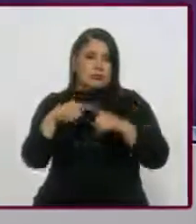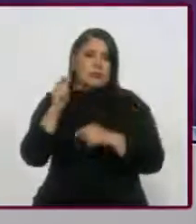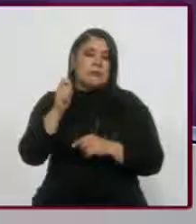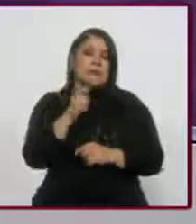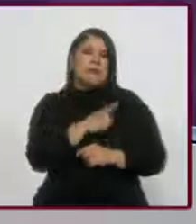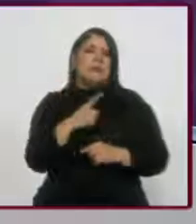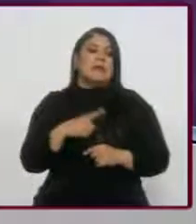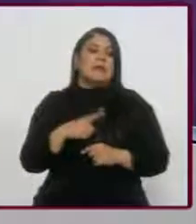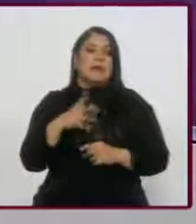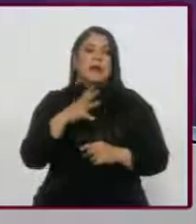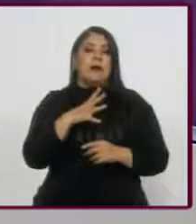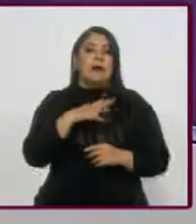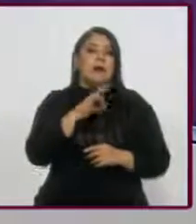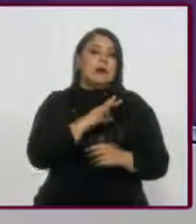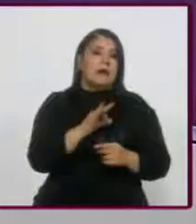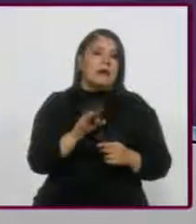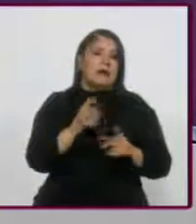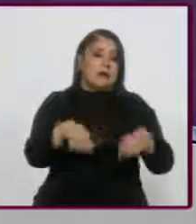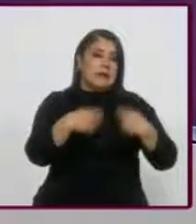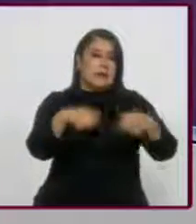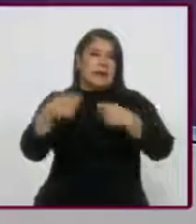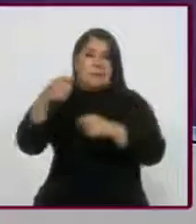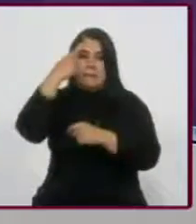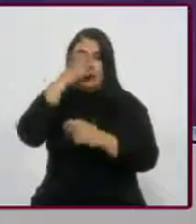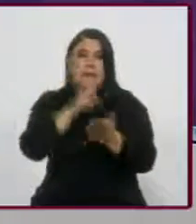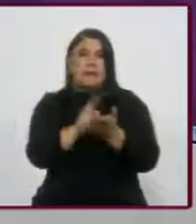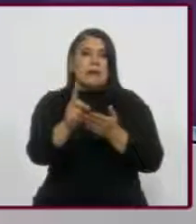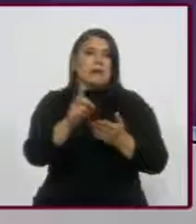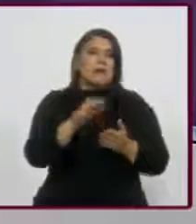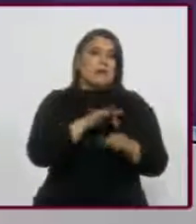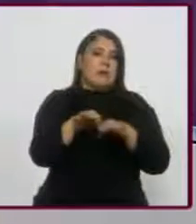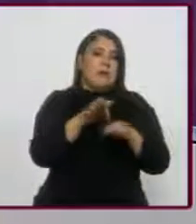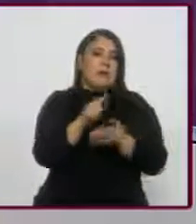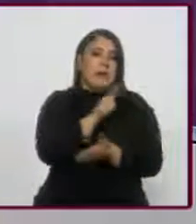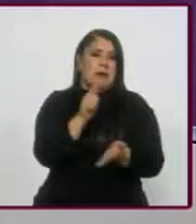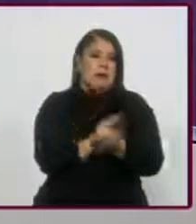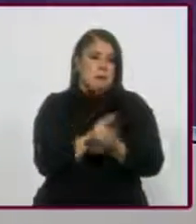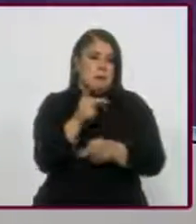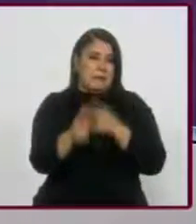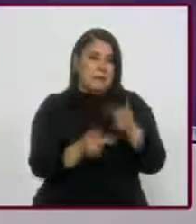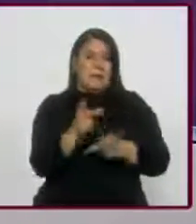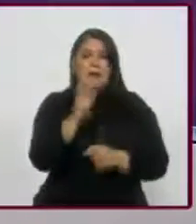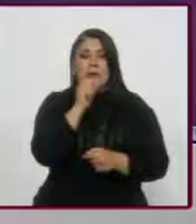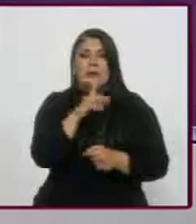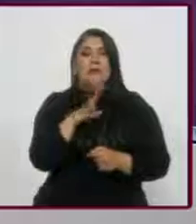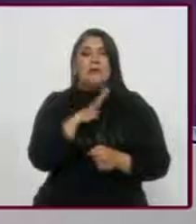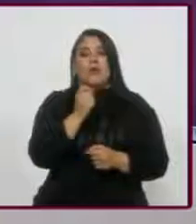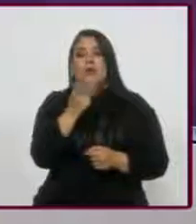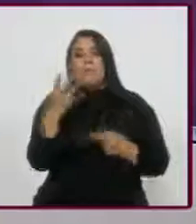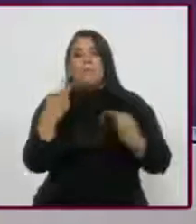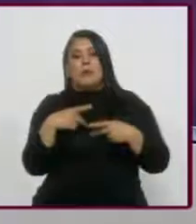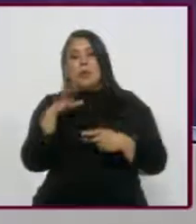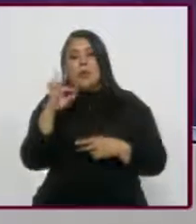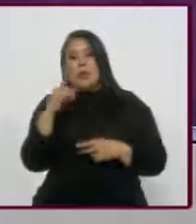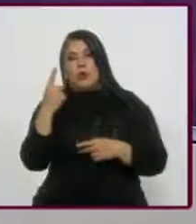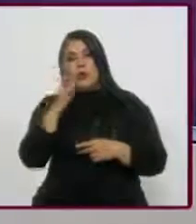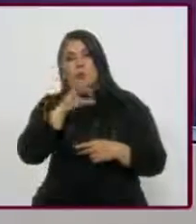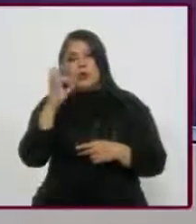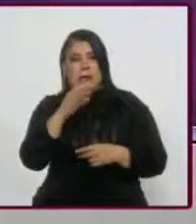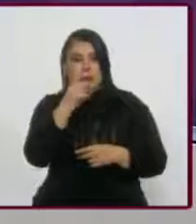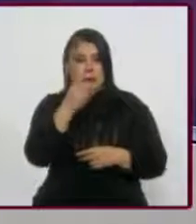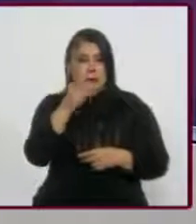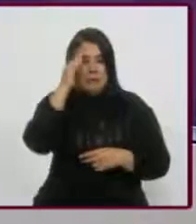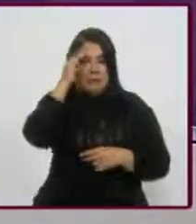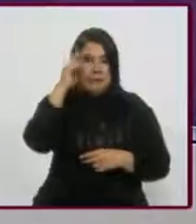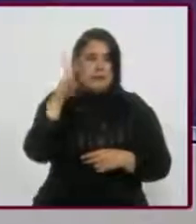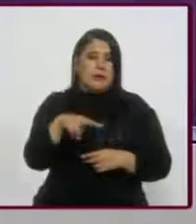tener acceso a estos derechos laborales, pero como ven, entre quienes no tienen trabajadores domésticos, 41%